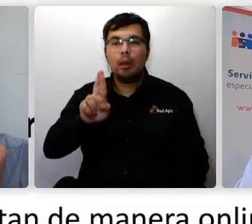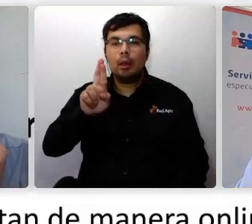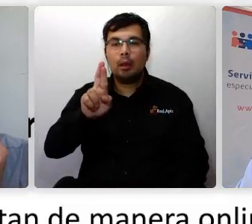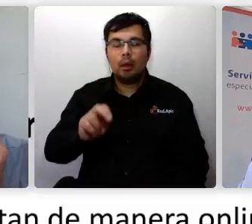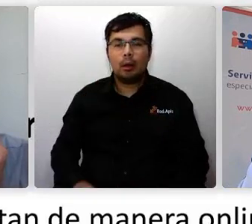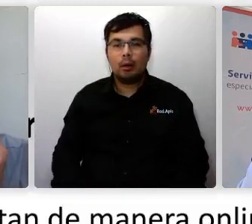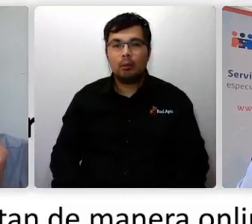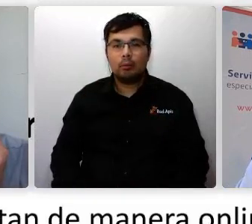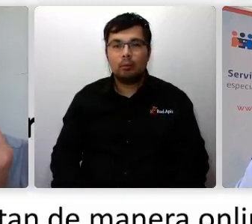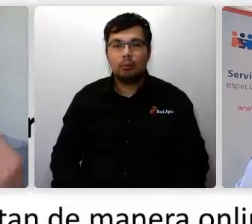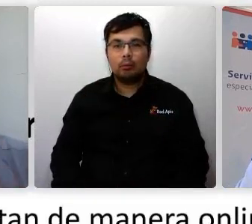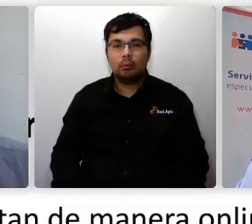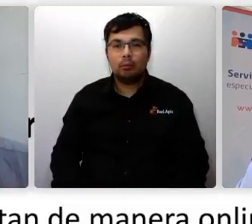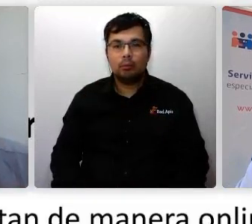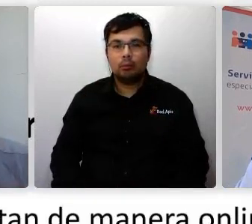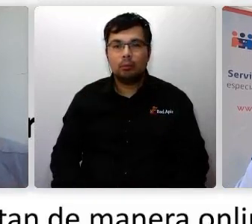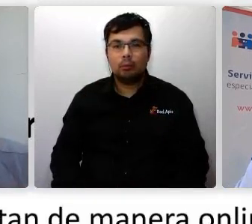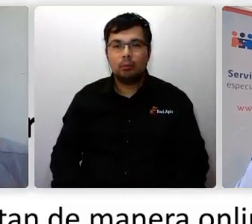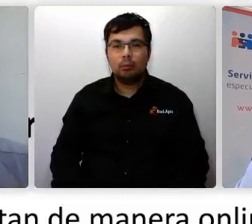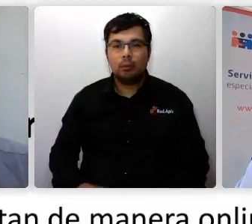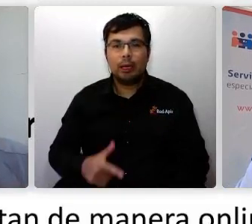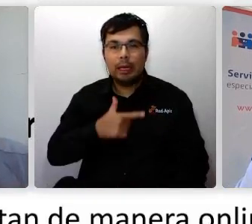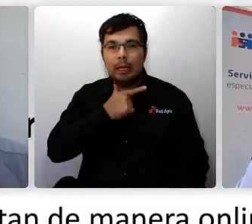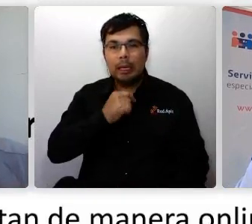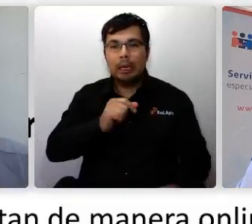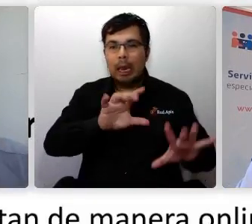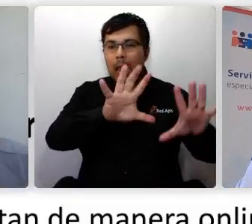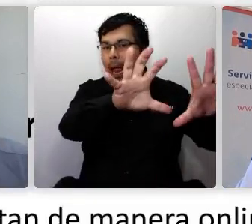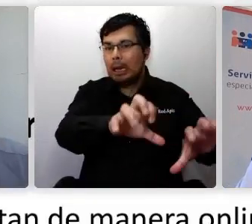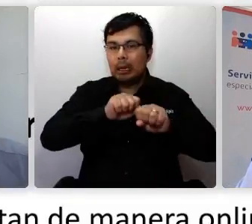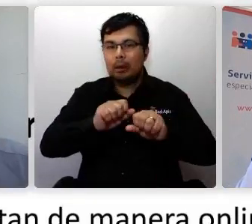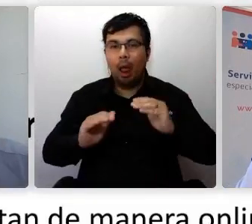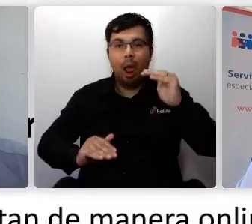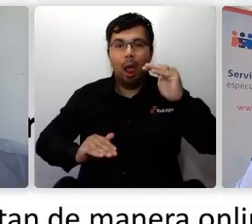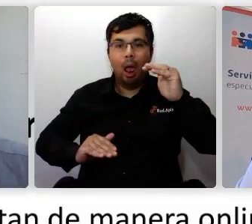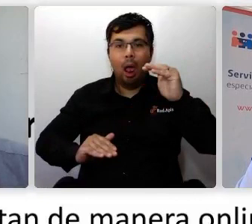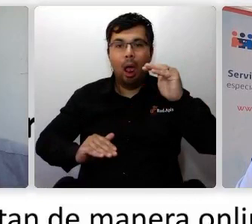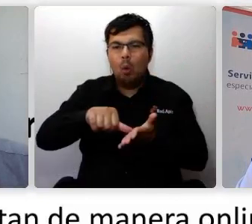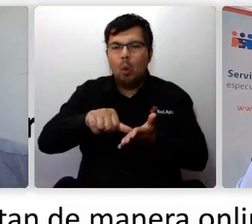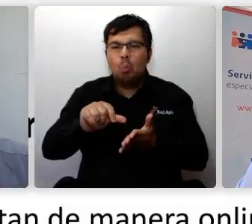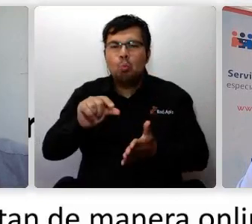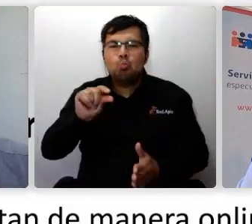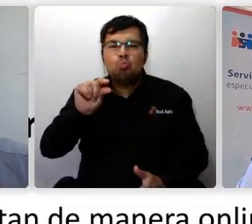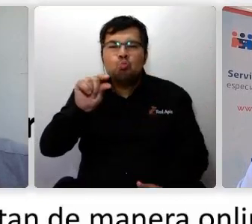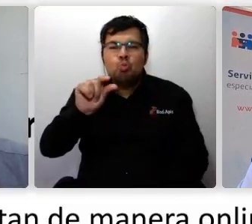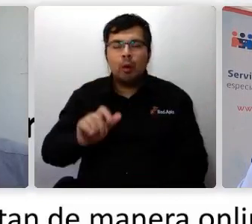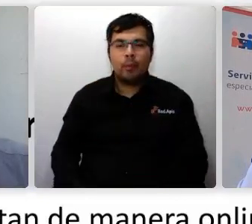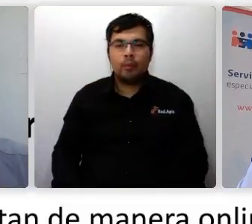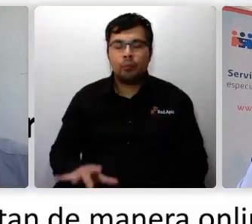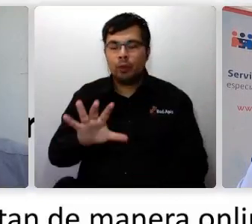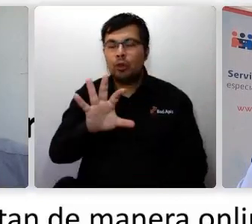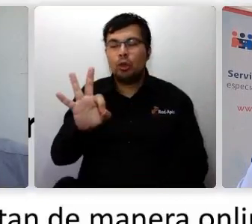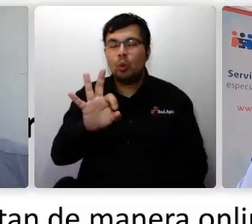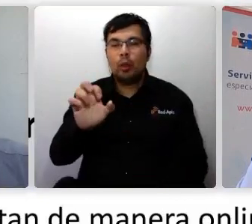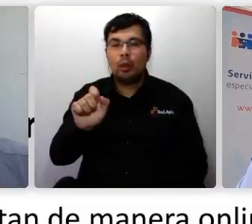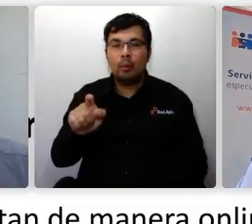lío. Sí, claro. Pues muy claro que sí. Nosotros nos ha tocado casos de multas muy chicas, llámese 50.000, 100.000